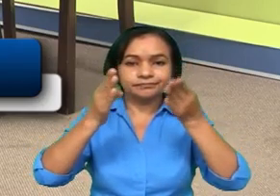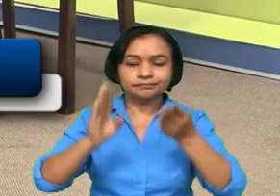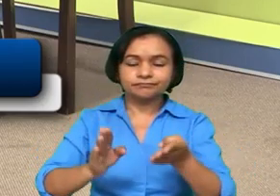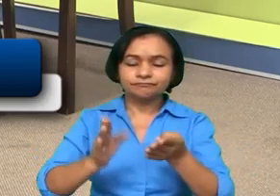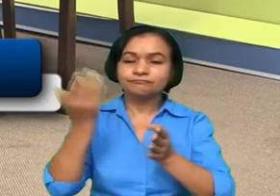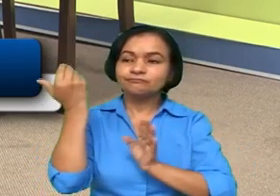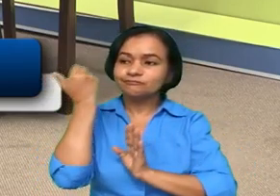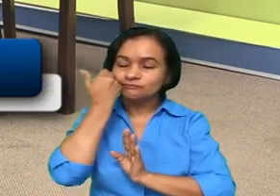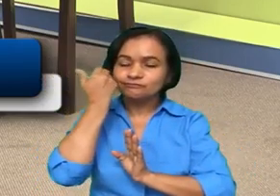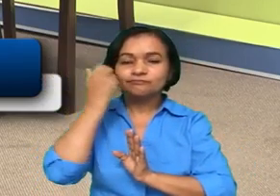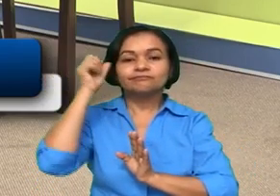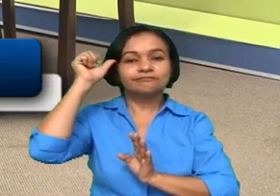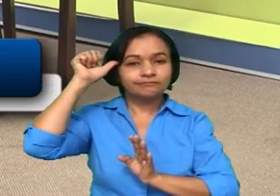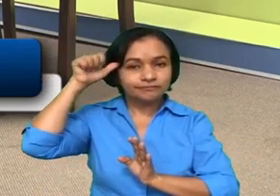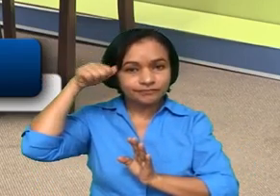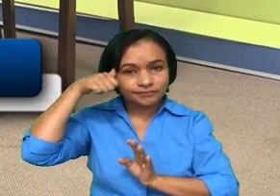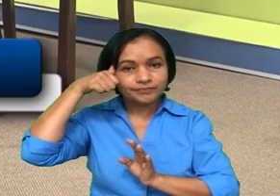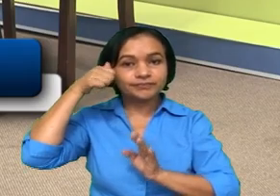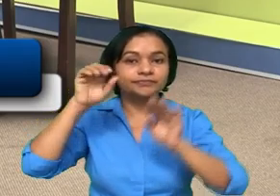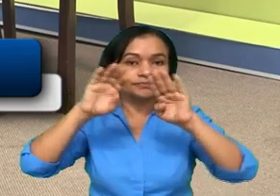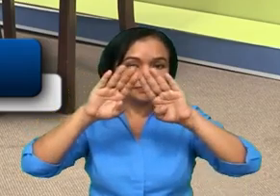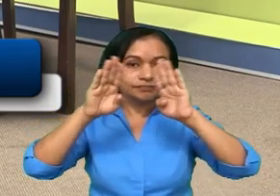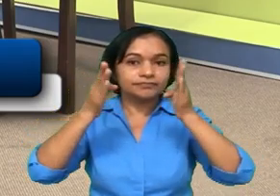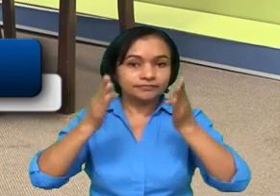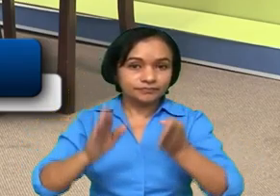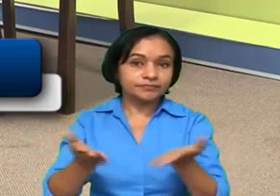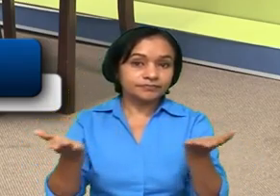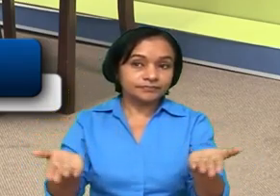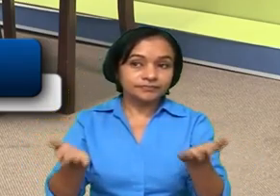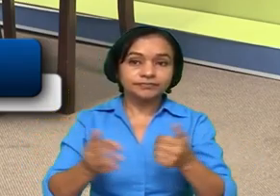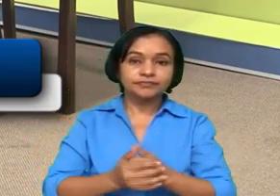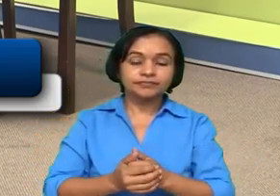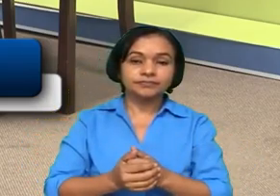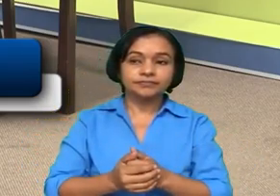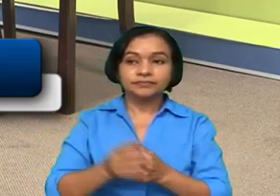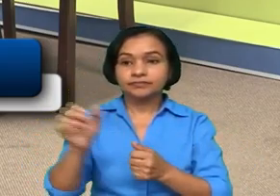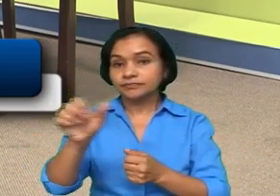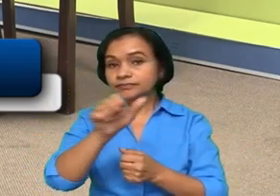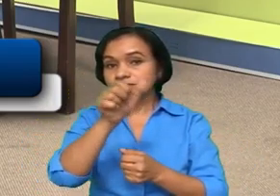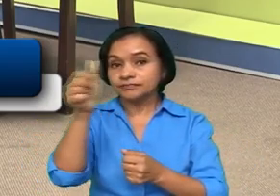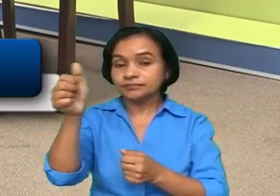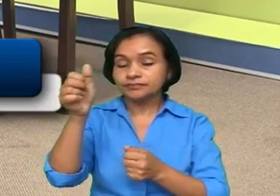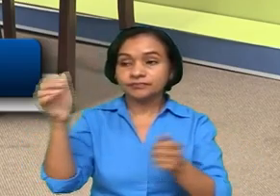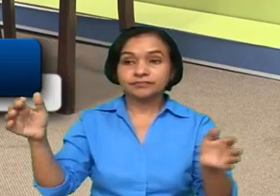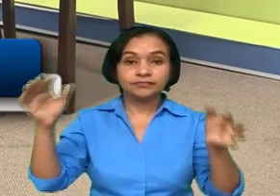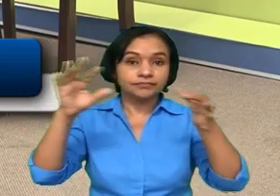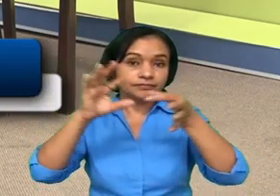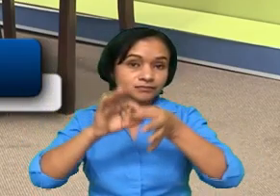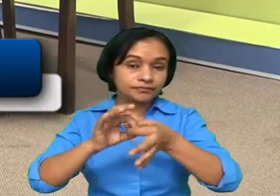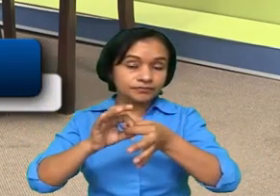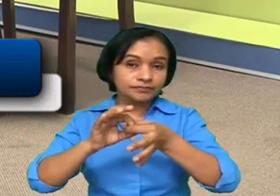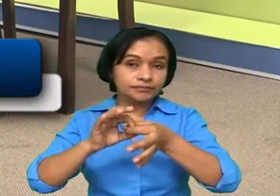que es la infección de vías urinarias, ¿no? Entonces, otra cosa que viene acompañándose es